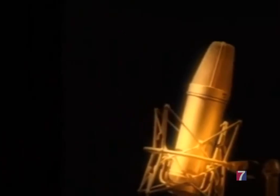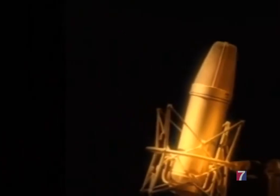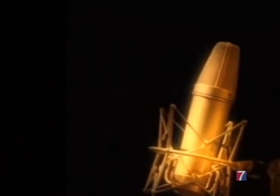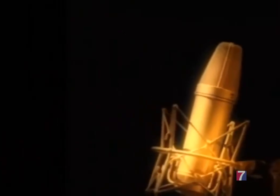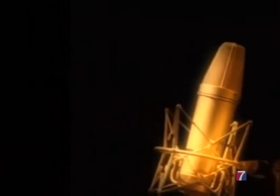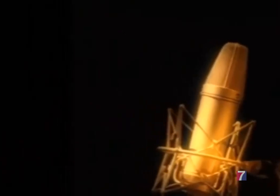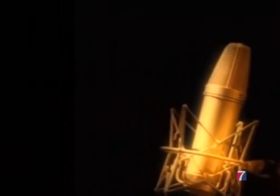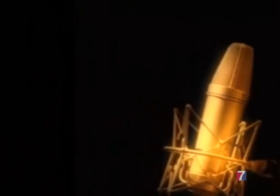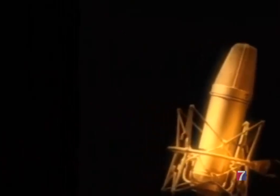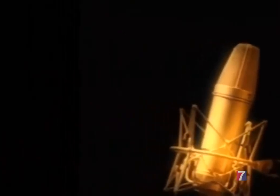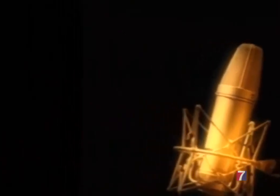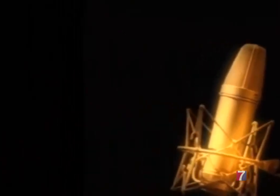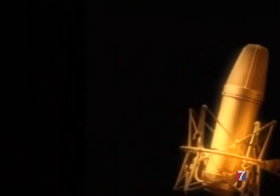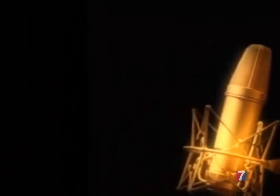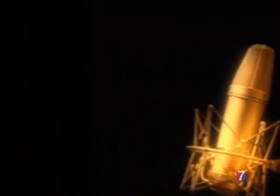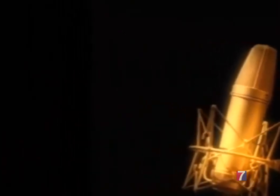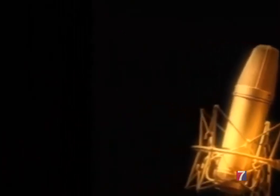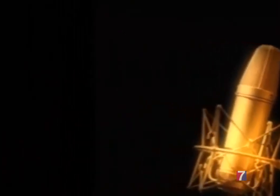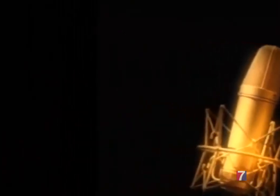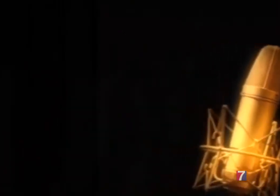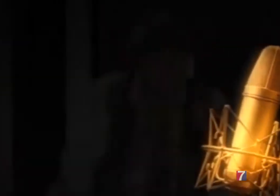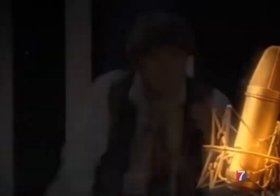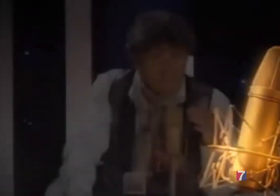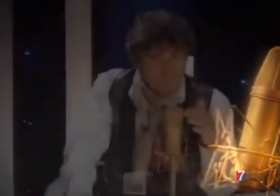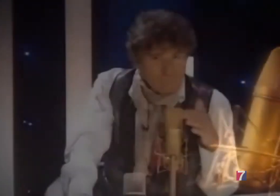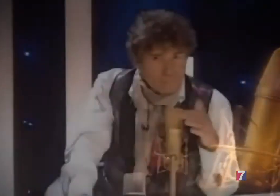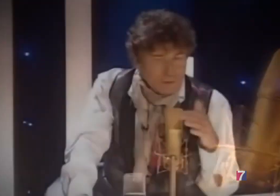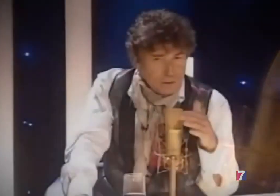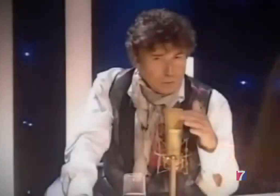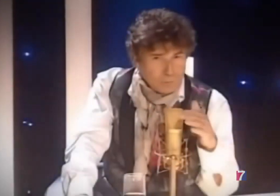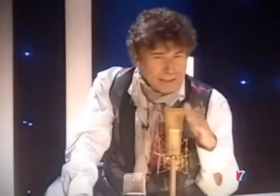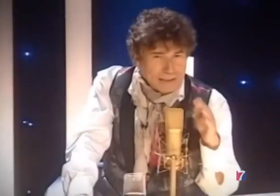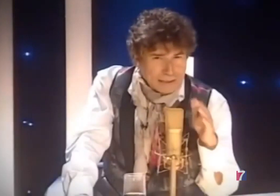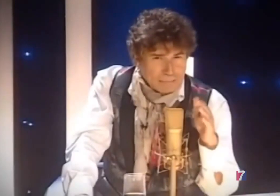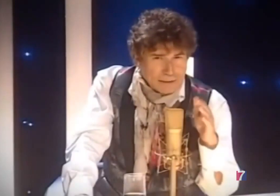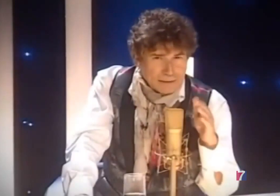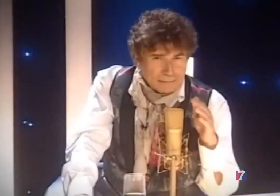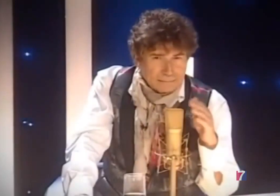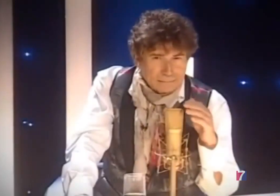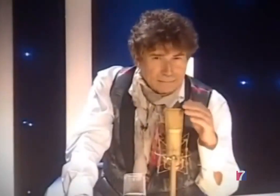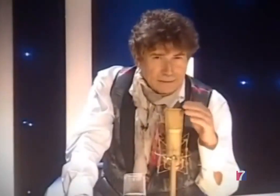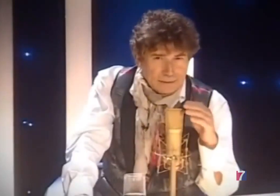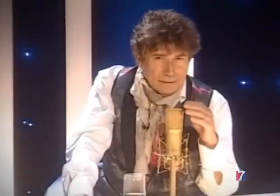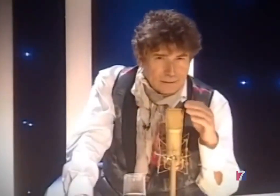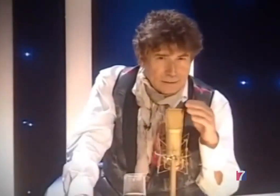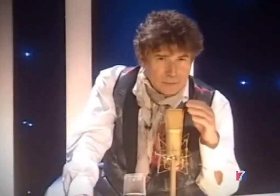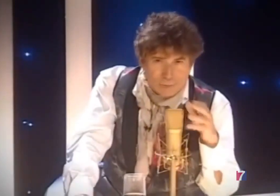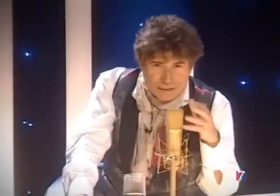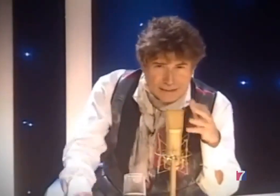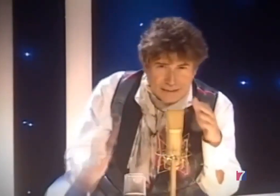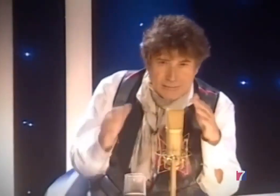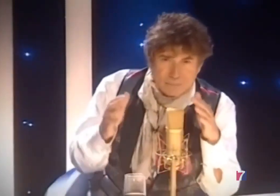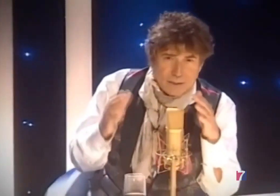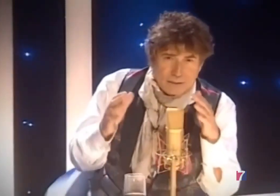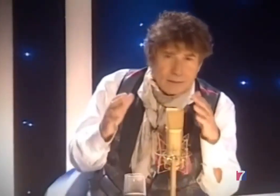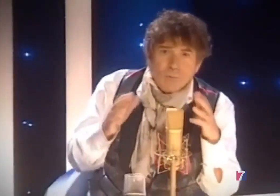estoy y quiero vivir como si no tuviera nada que perder como